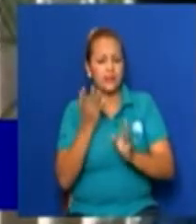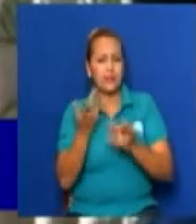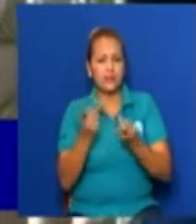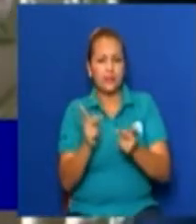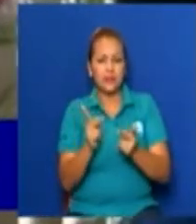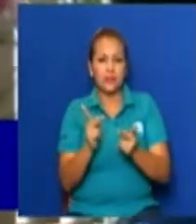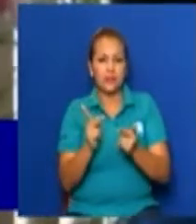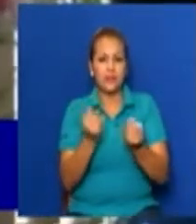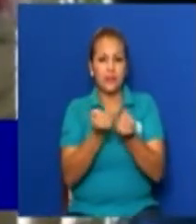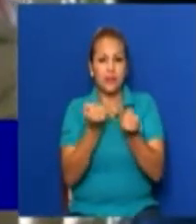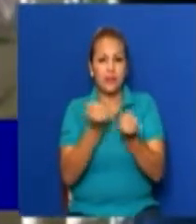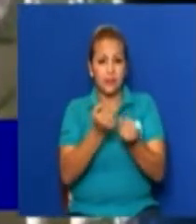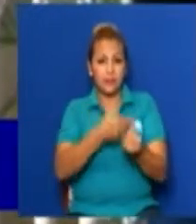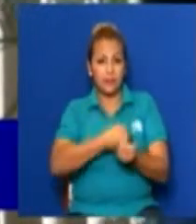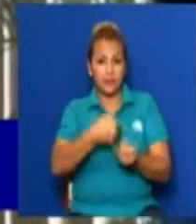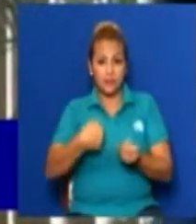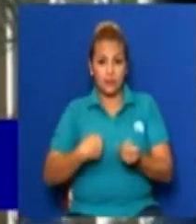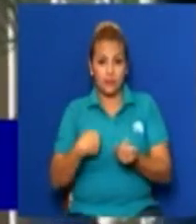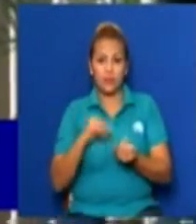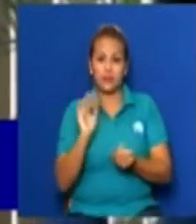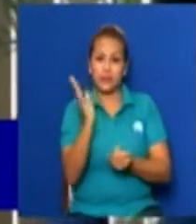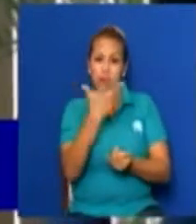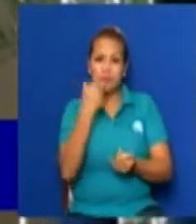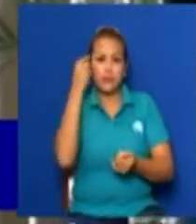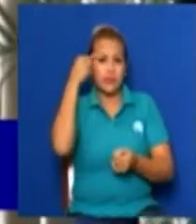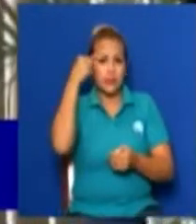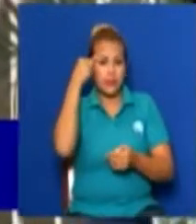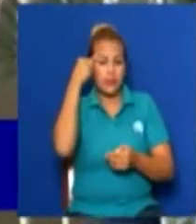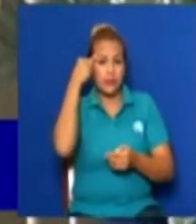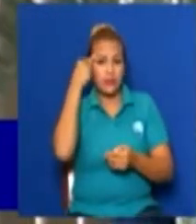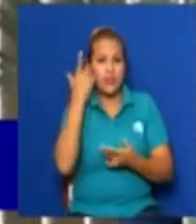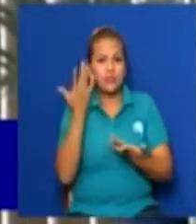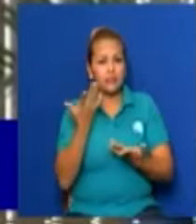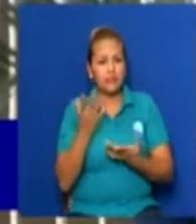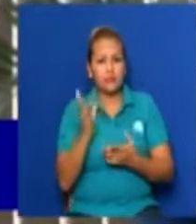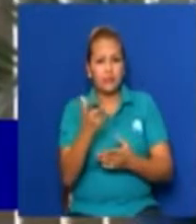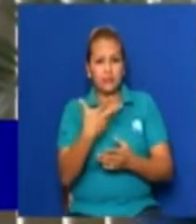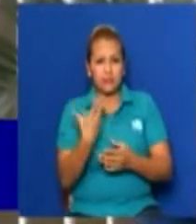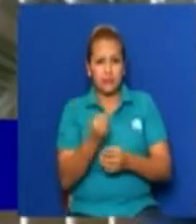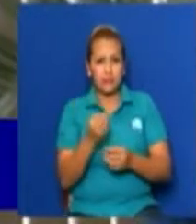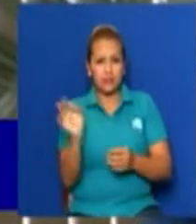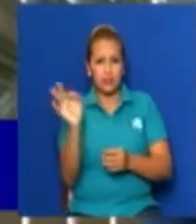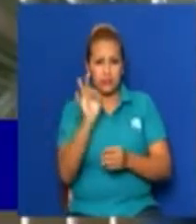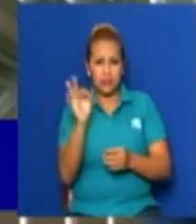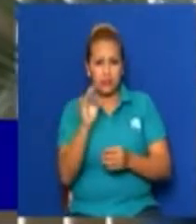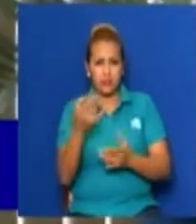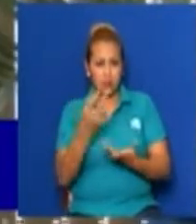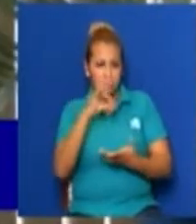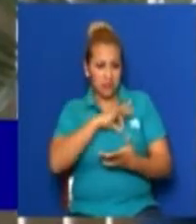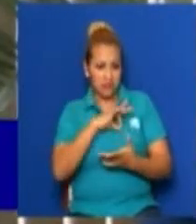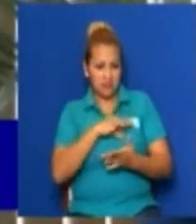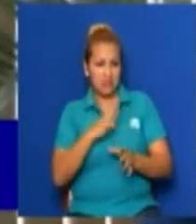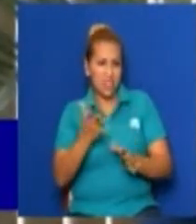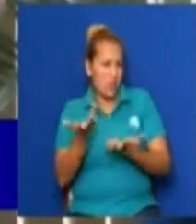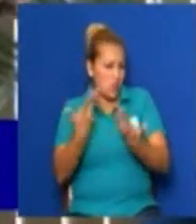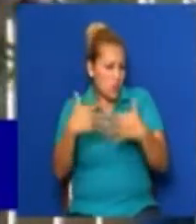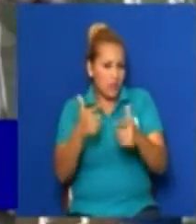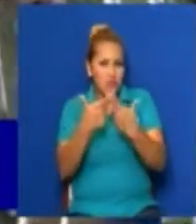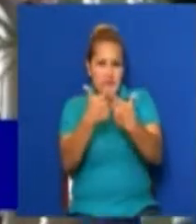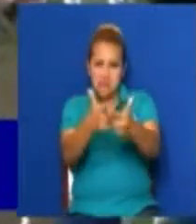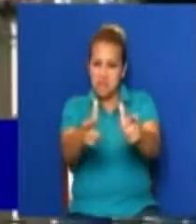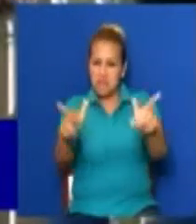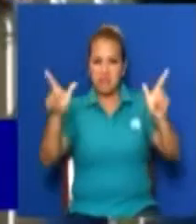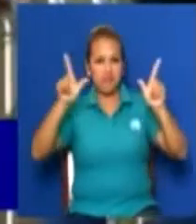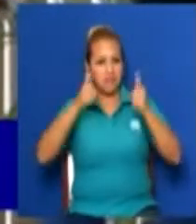todo un análisis y quedaron las categorías salariales independientemente de quién las hiciera, pero